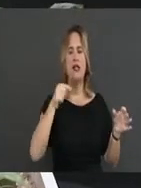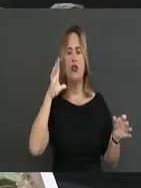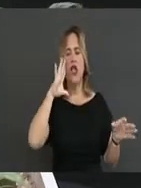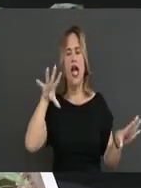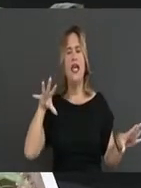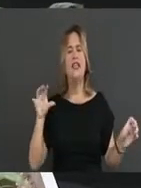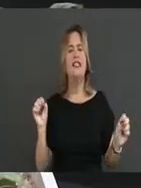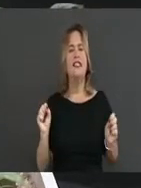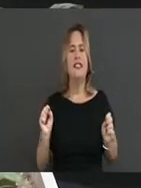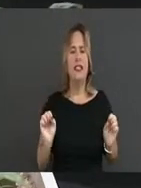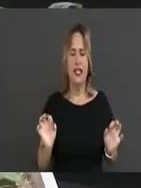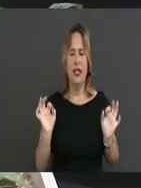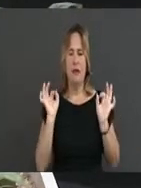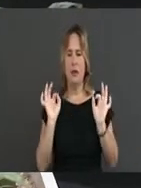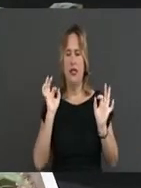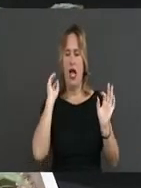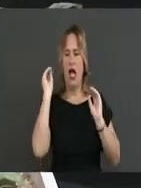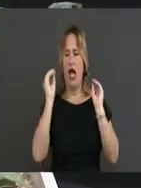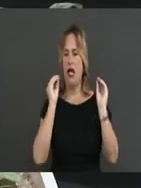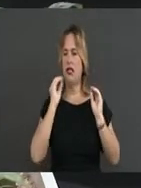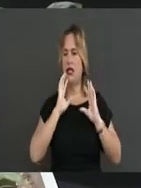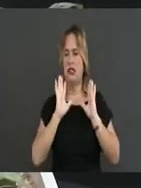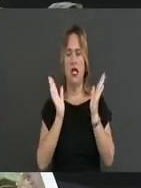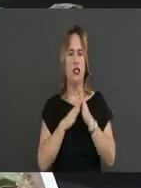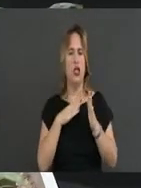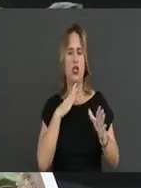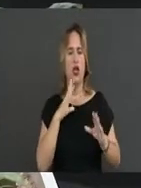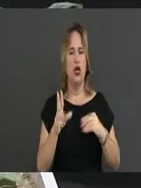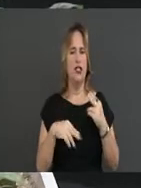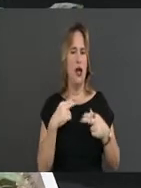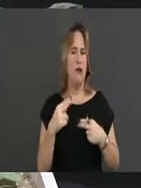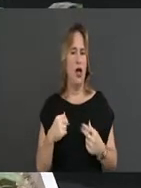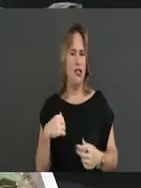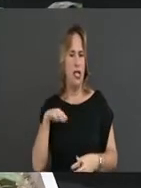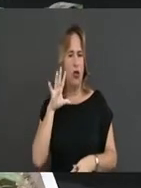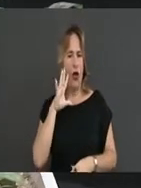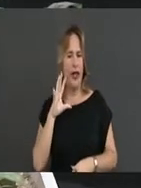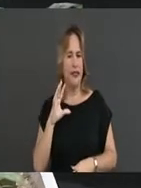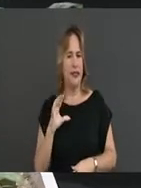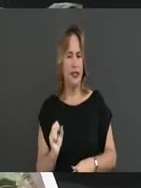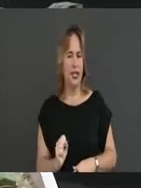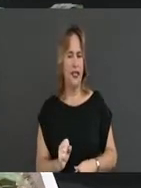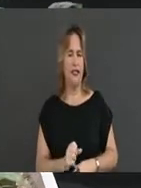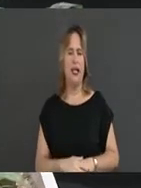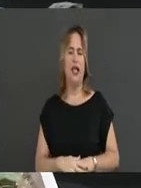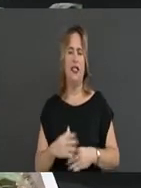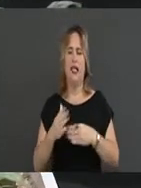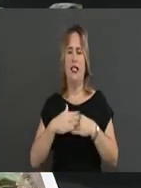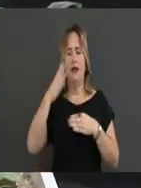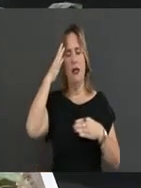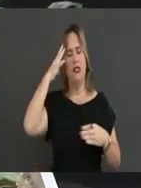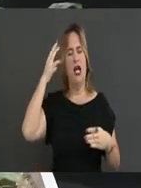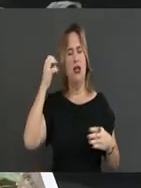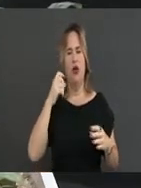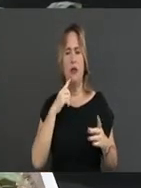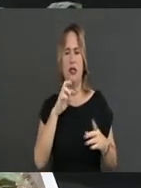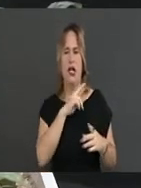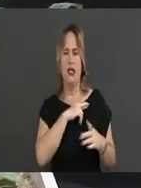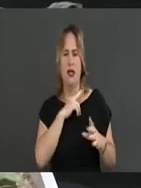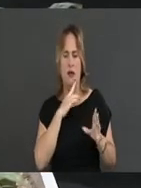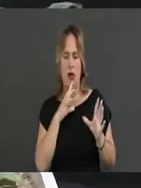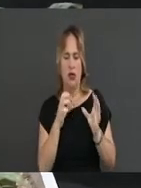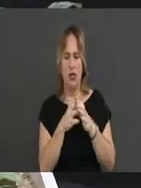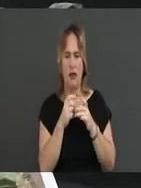pueda verdaderamente evaluar lo que nosotros estamos diciendo desde la entidad del gobierno responsable